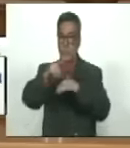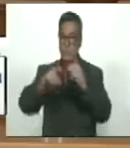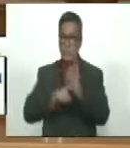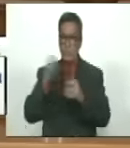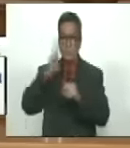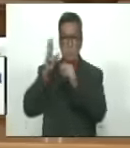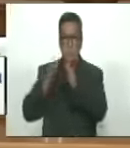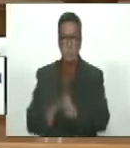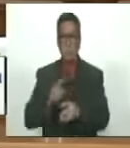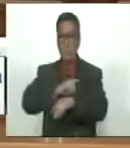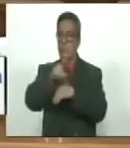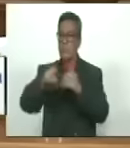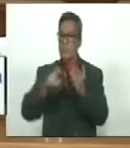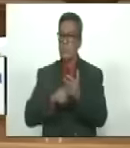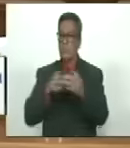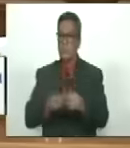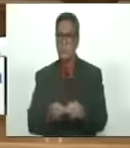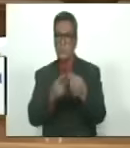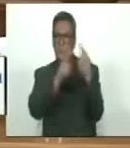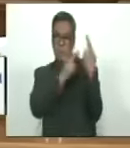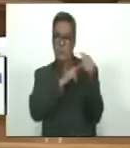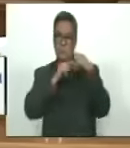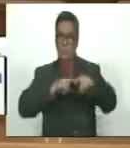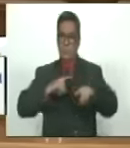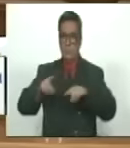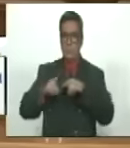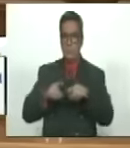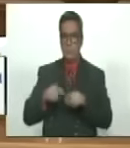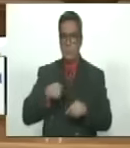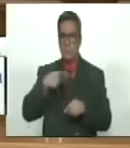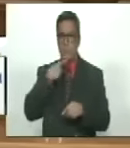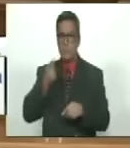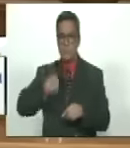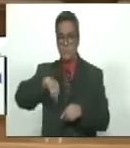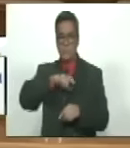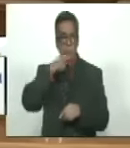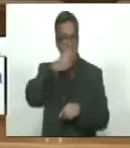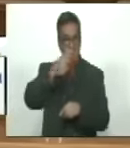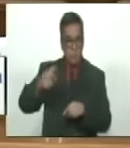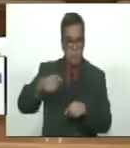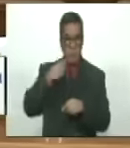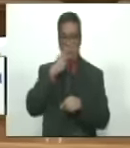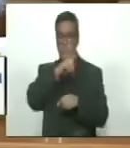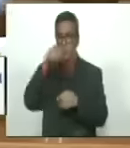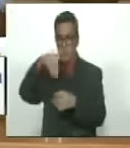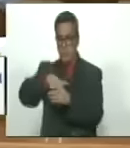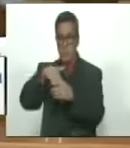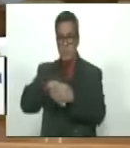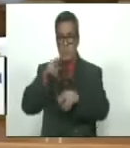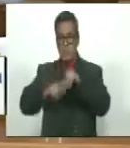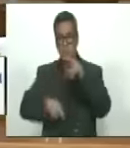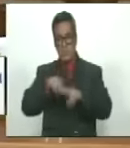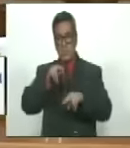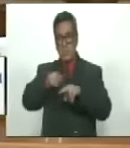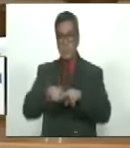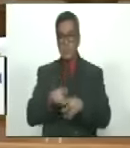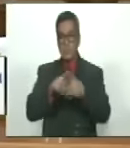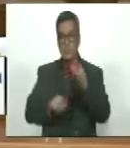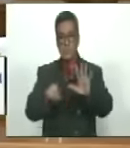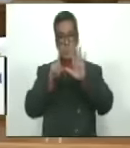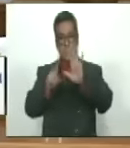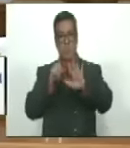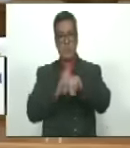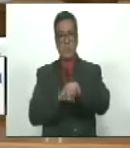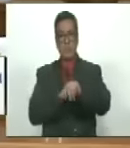Estado venezolano completo, tiene que asumir el mandato que nos ha dado nuestro pueblo en ese referendo consultivo y construir entonces el sexto